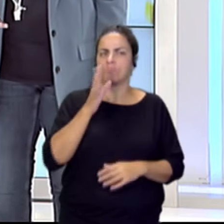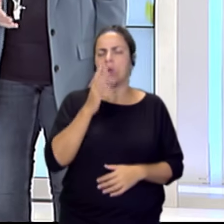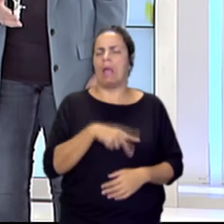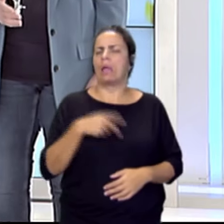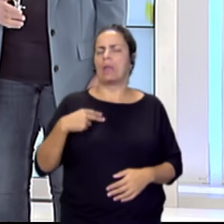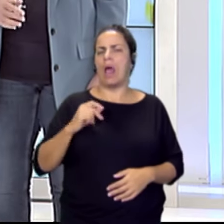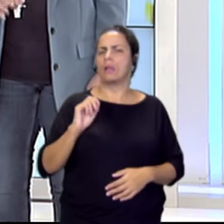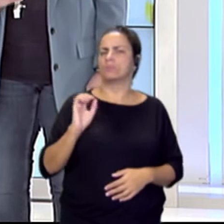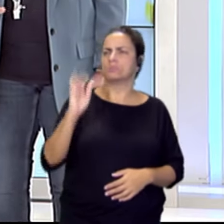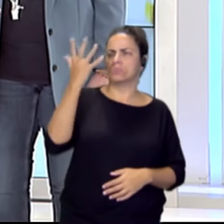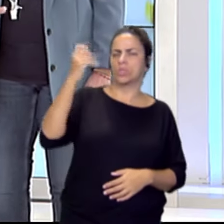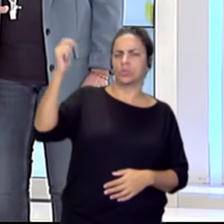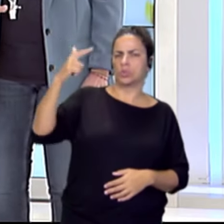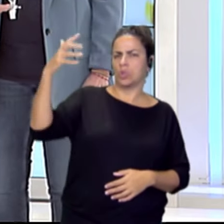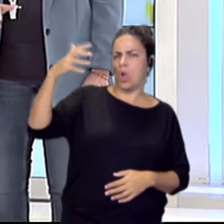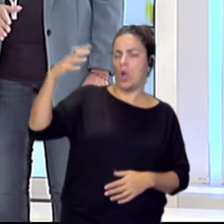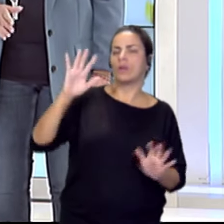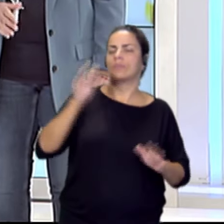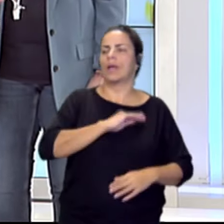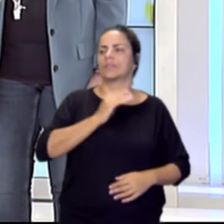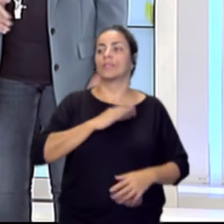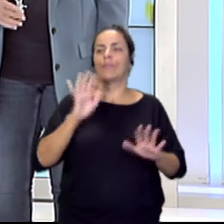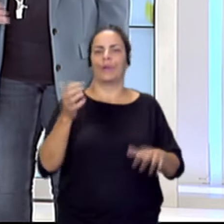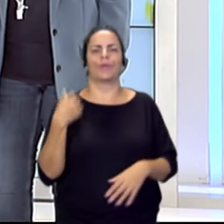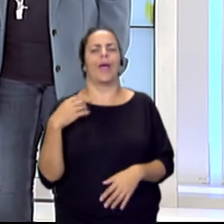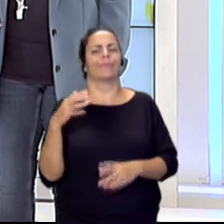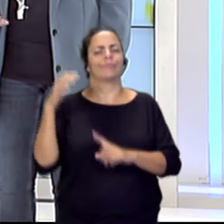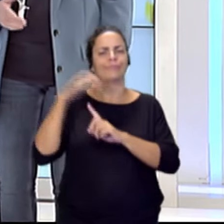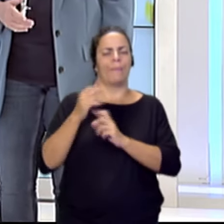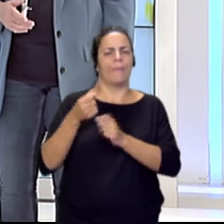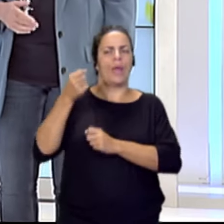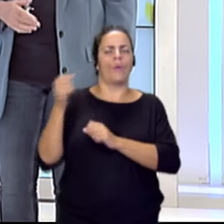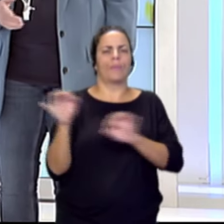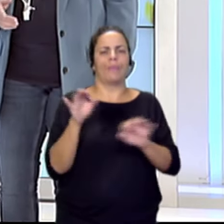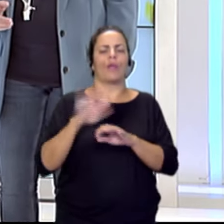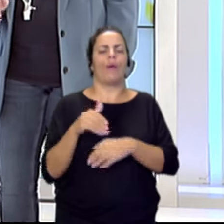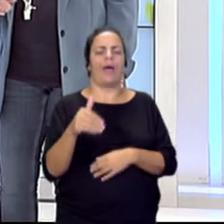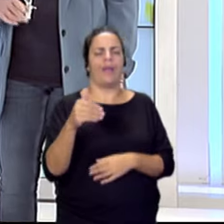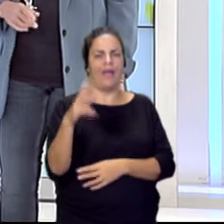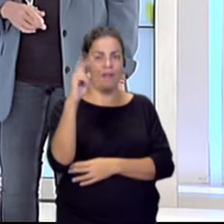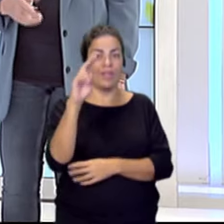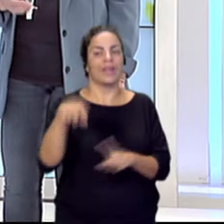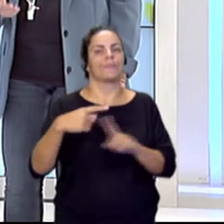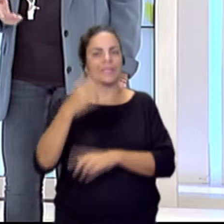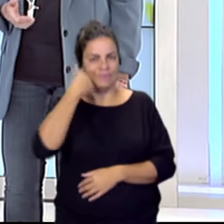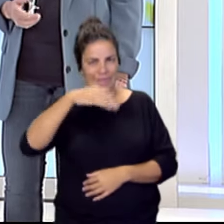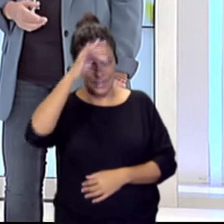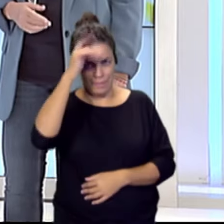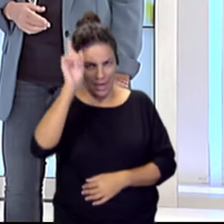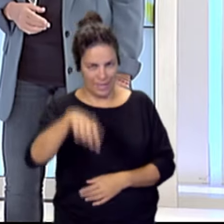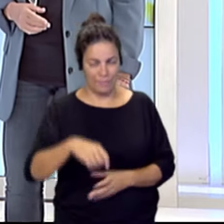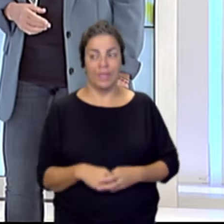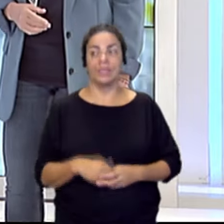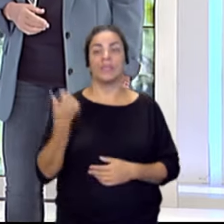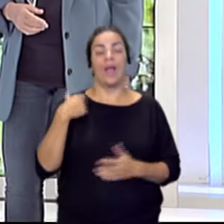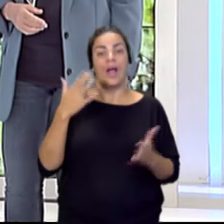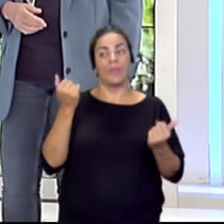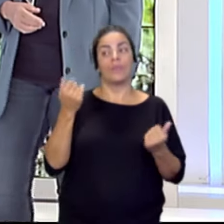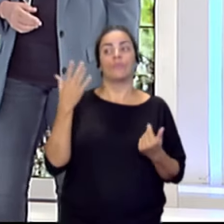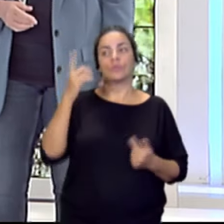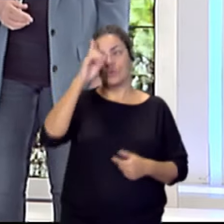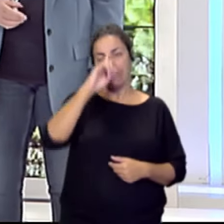bastante soleado, mejor preparar el paraguas ya de cara al viernes y sobre todo de cara al fin de semana. Y nos vamos a despedir con una imagen que ustedes